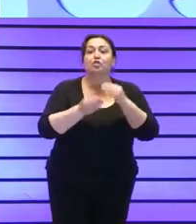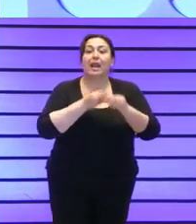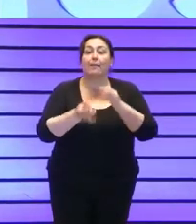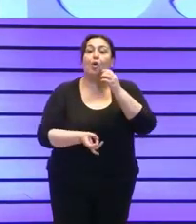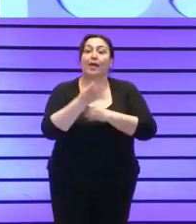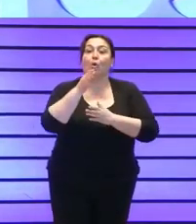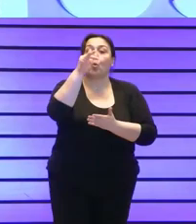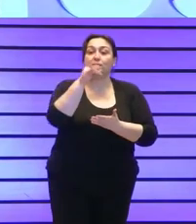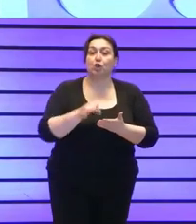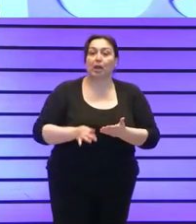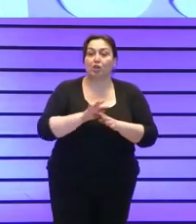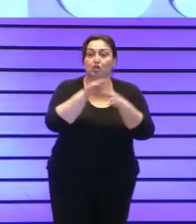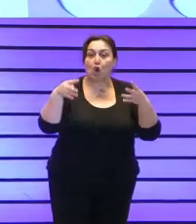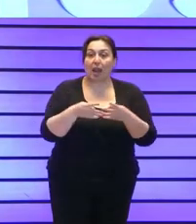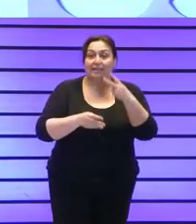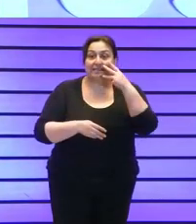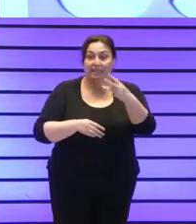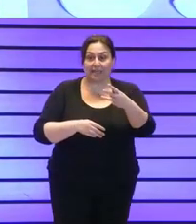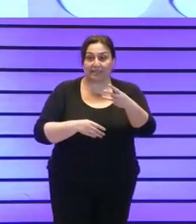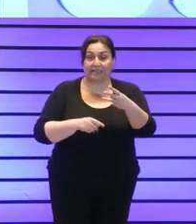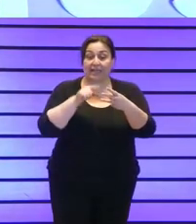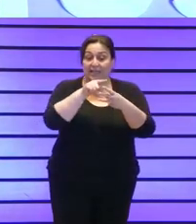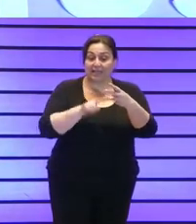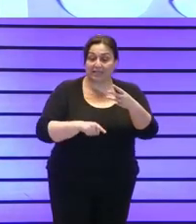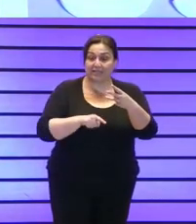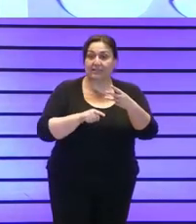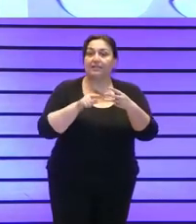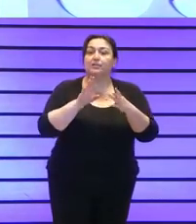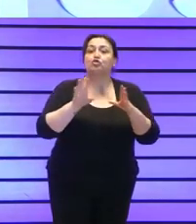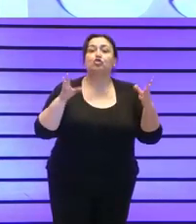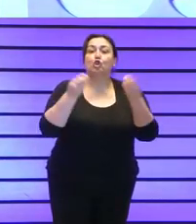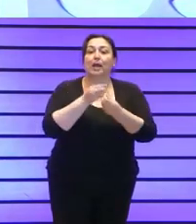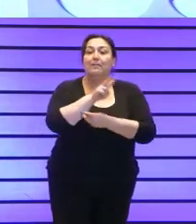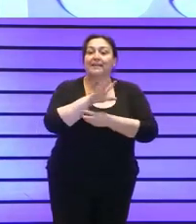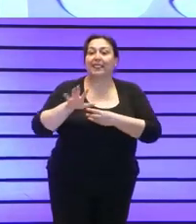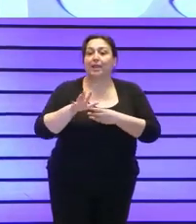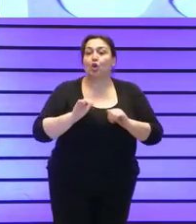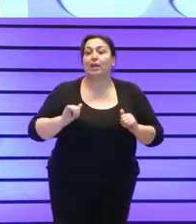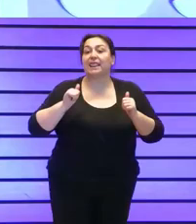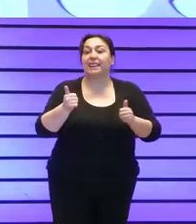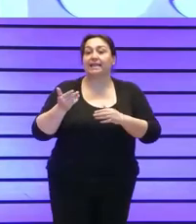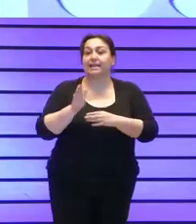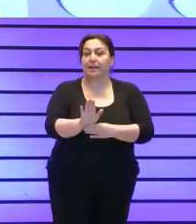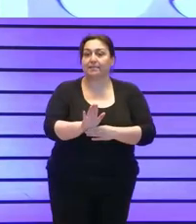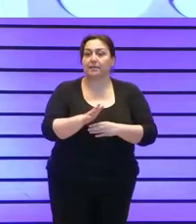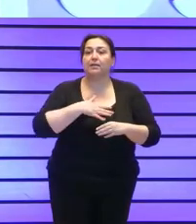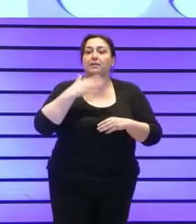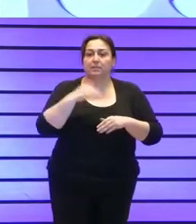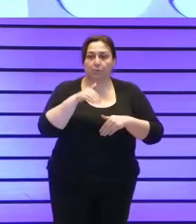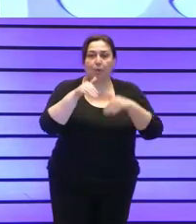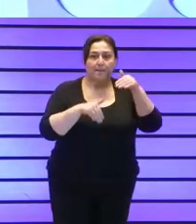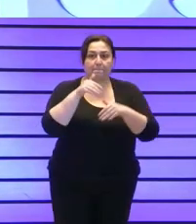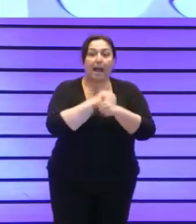esos tres cuestionarios Tenían un total de 25 iniciativas propuestas susceptibles de valorarse como